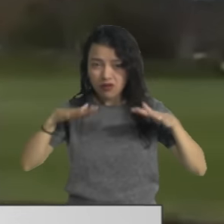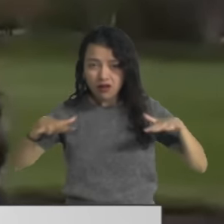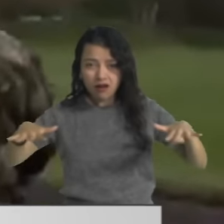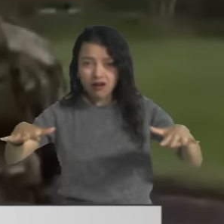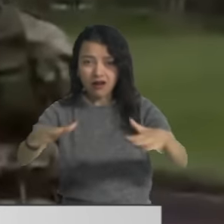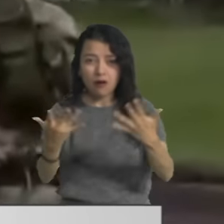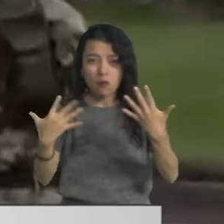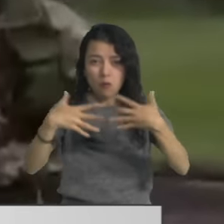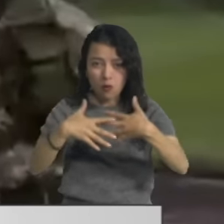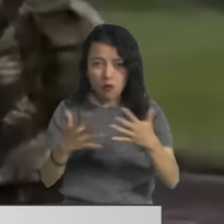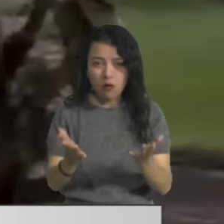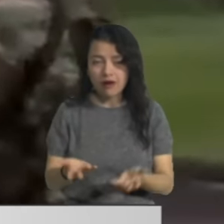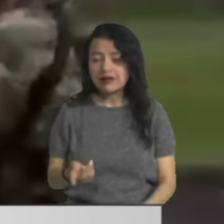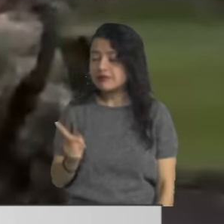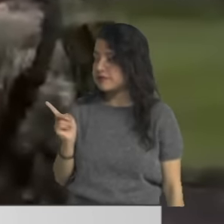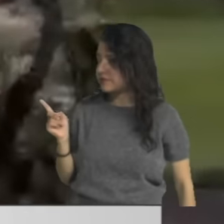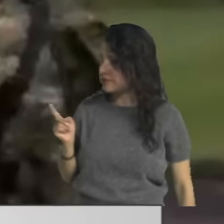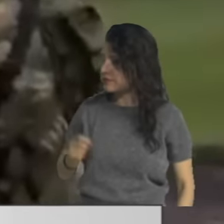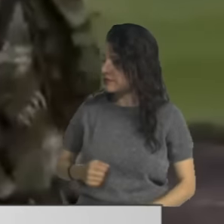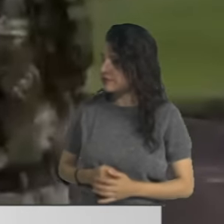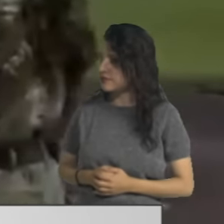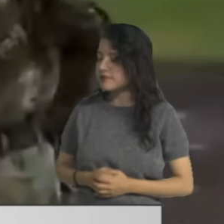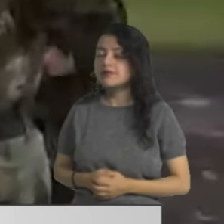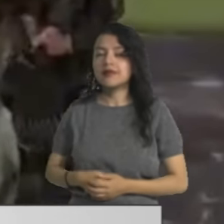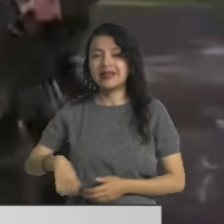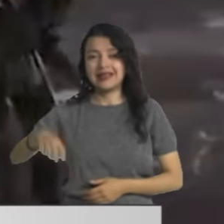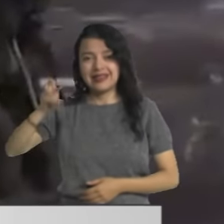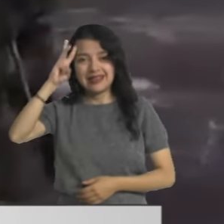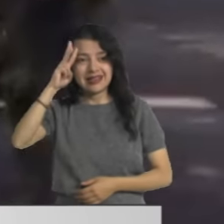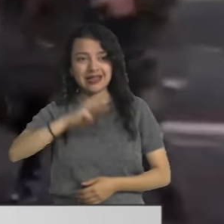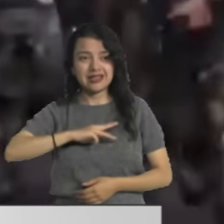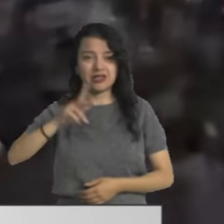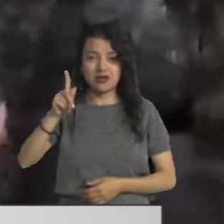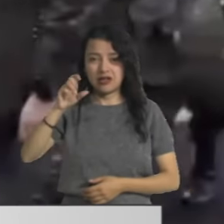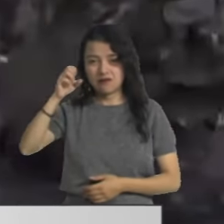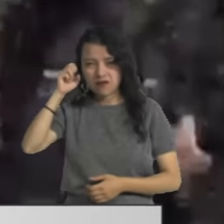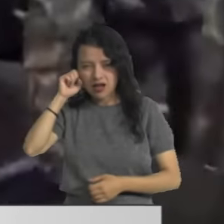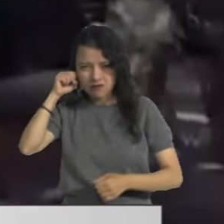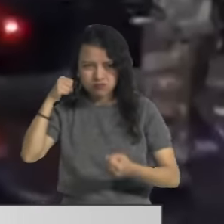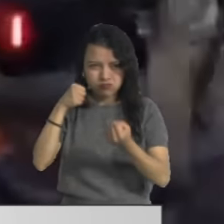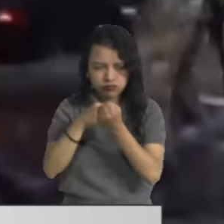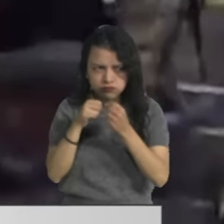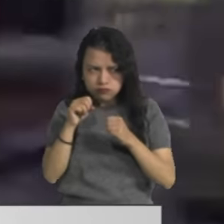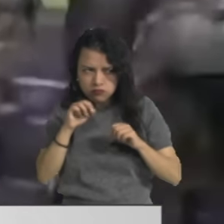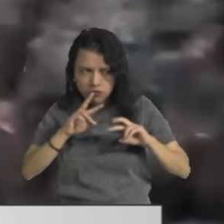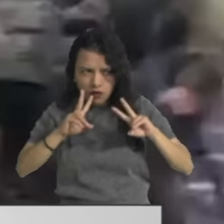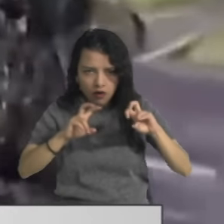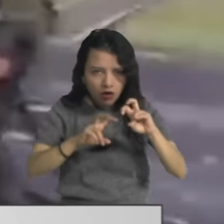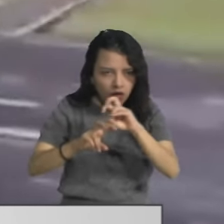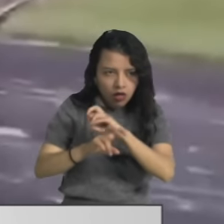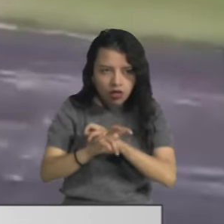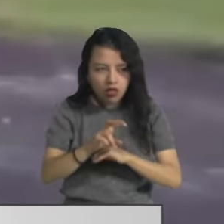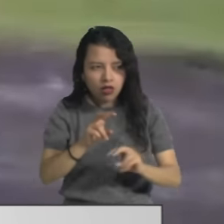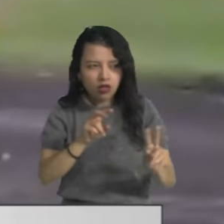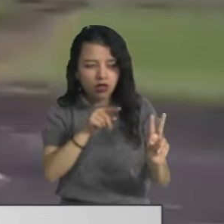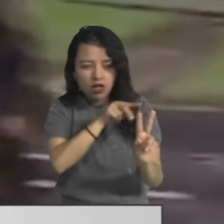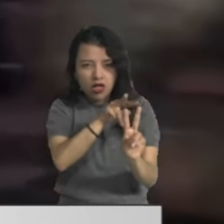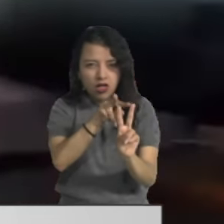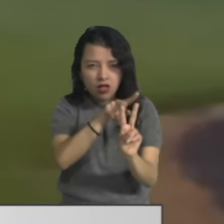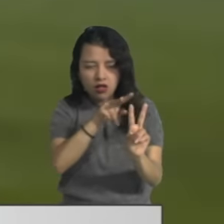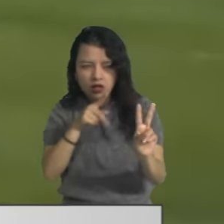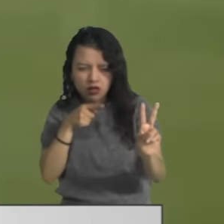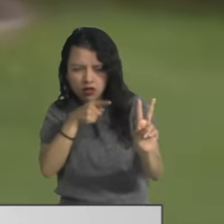Brigada 26 del Ejército, con apoyo de la Fuerza Aérea y la Armada, sorprendieron en flagrancia a los individuos. Portaban 3